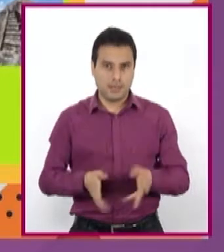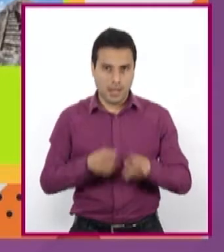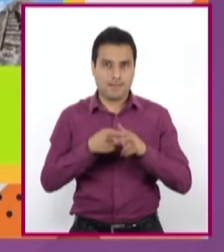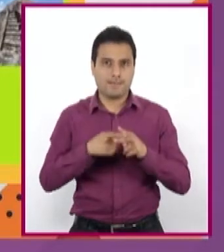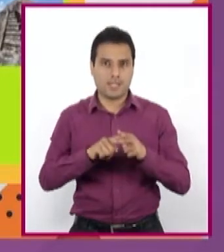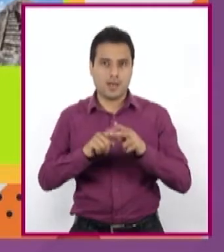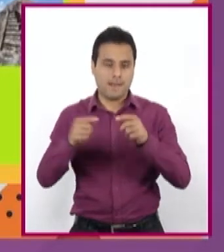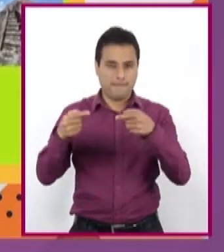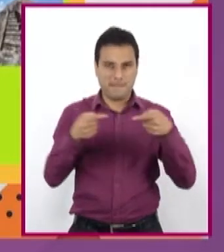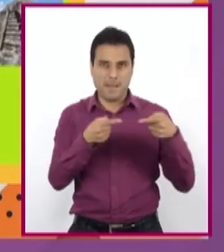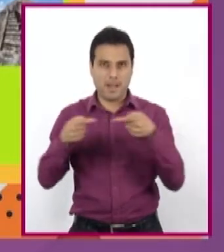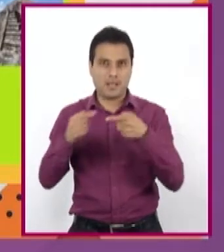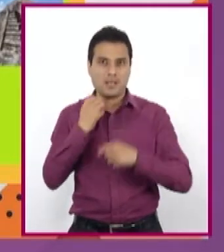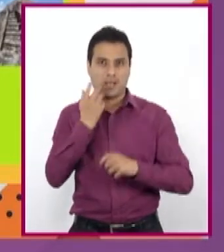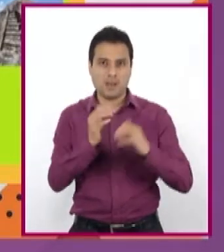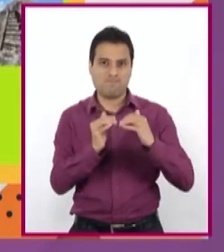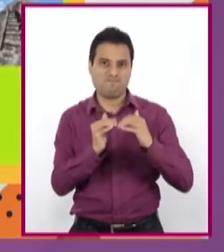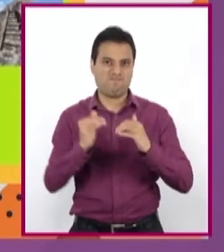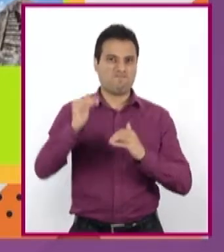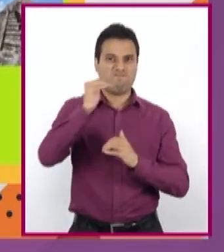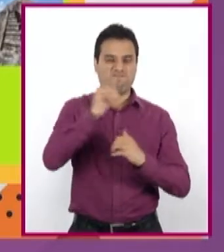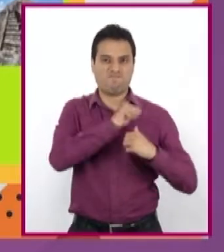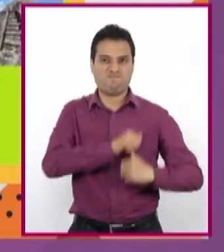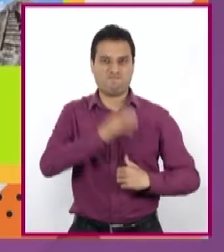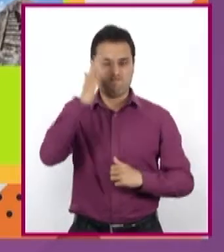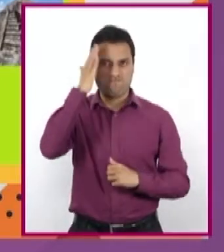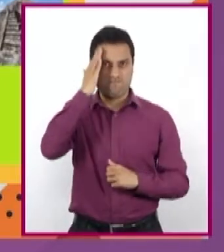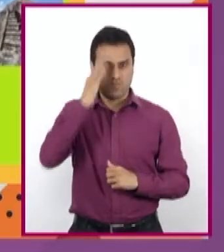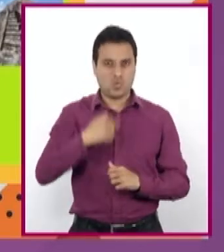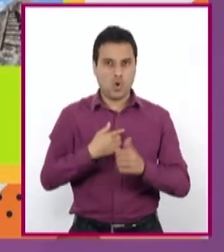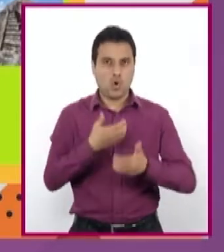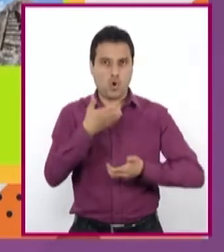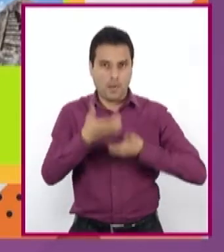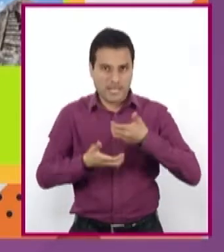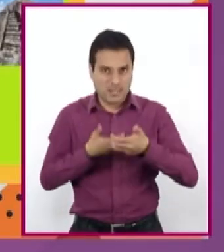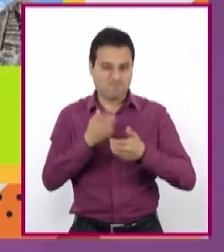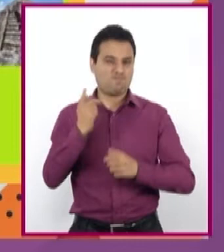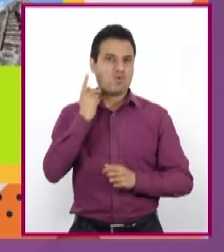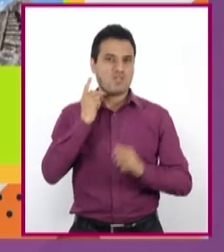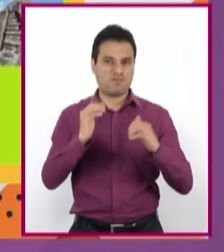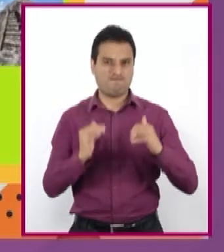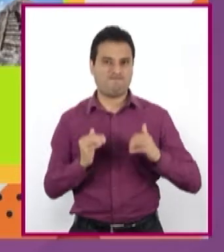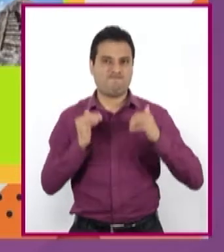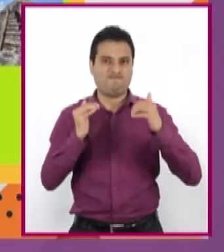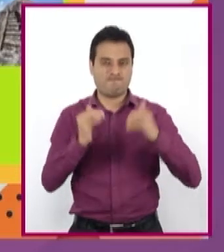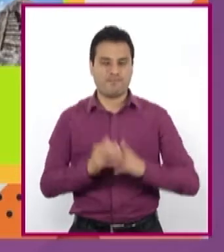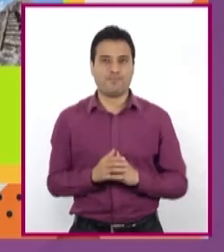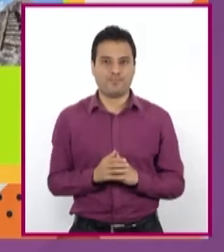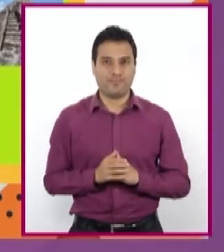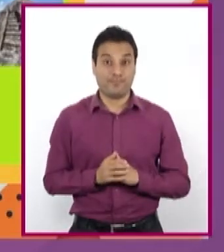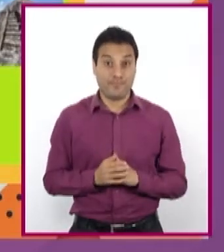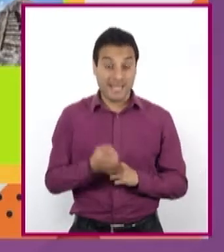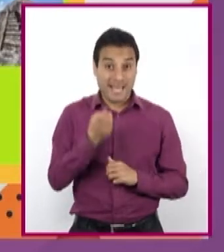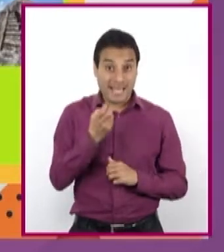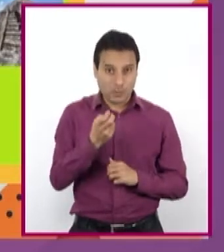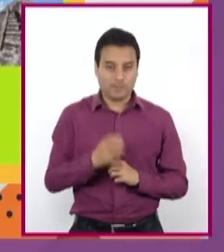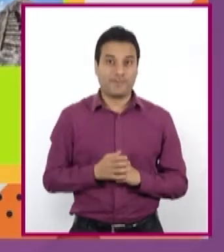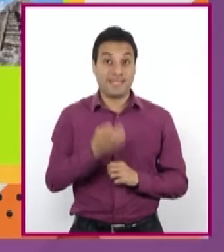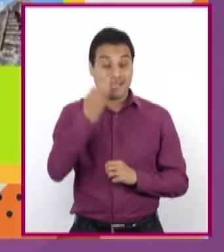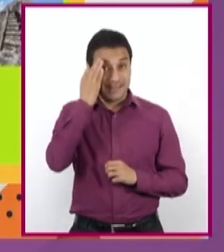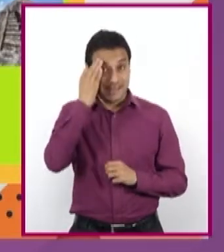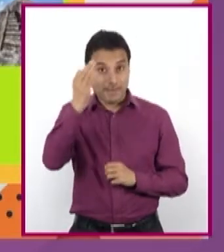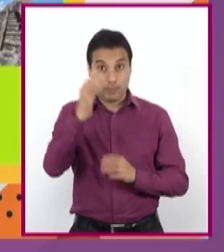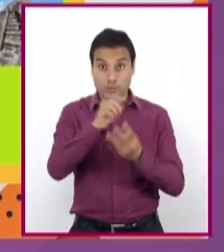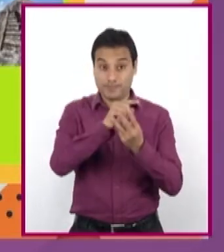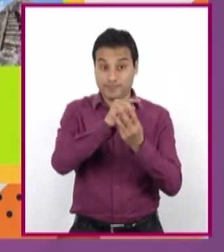cierto dominio, ya sea social o comercial, sobre otras civilizaciones. Estos son 3 lapsos,